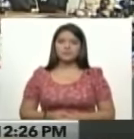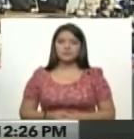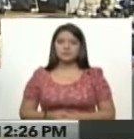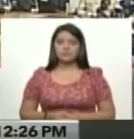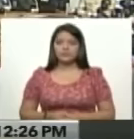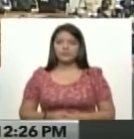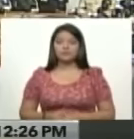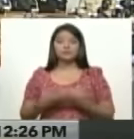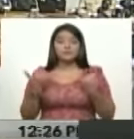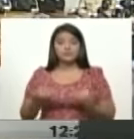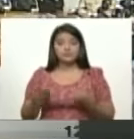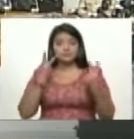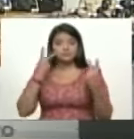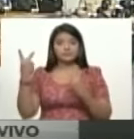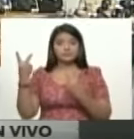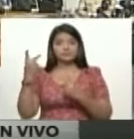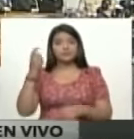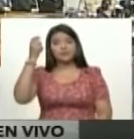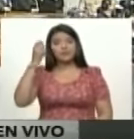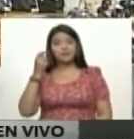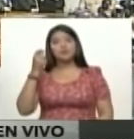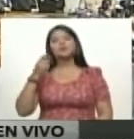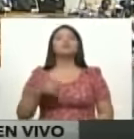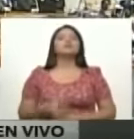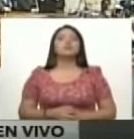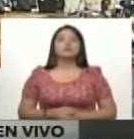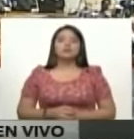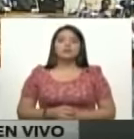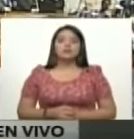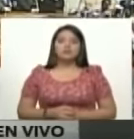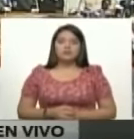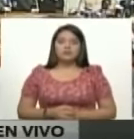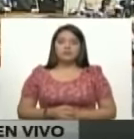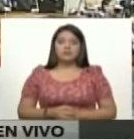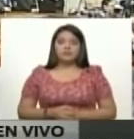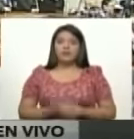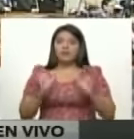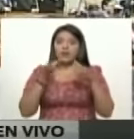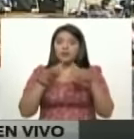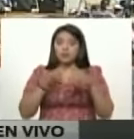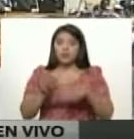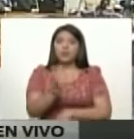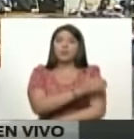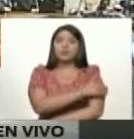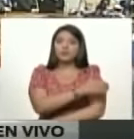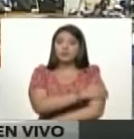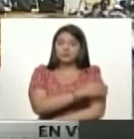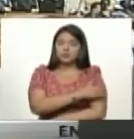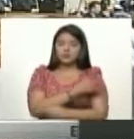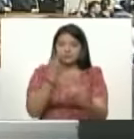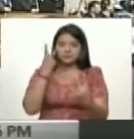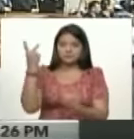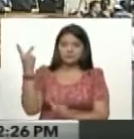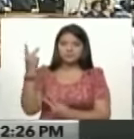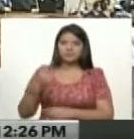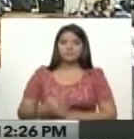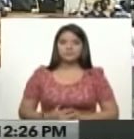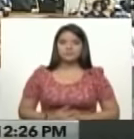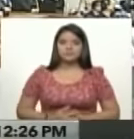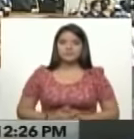En este momento va a tomar la palabra para postular el diputado Omar Barbosa de la bancada opositora. Vamos a escuchar.